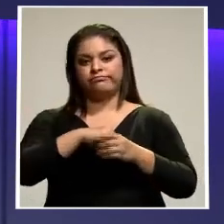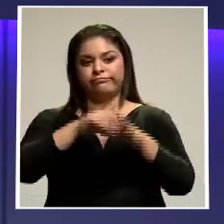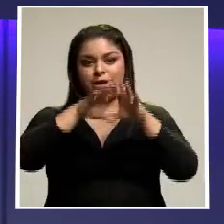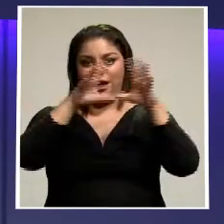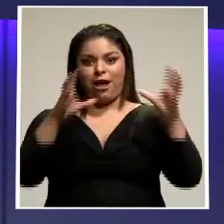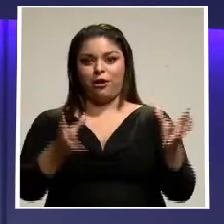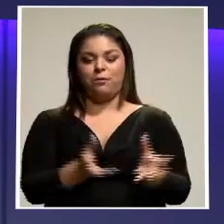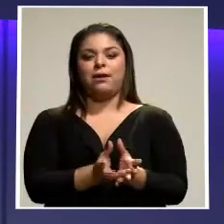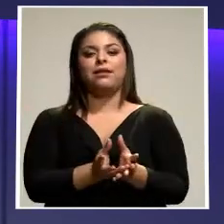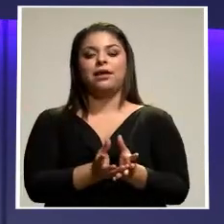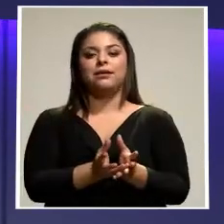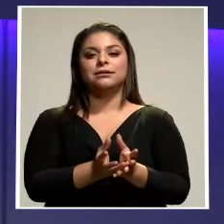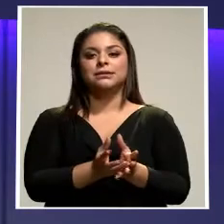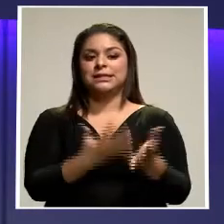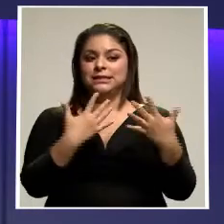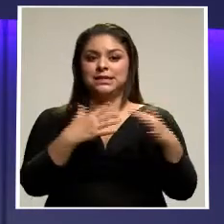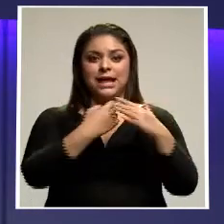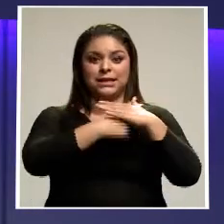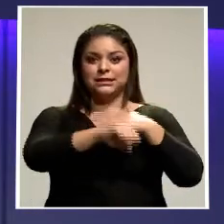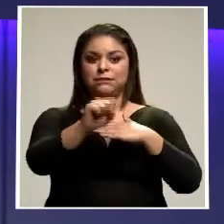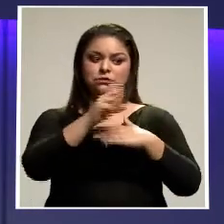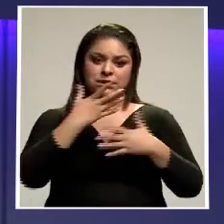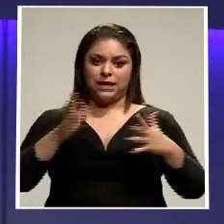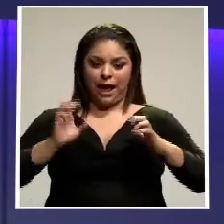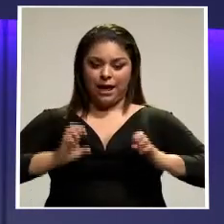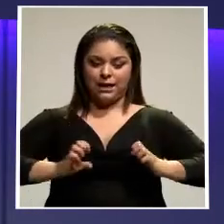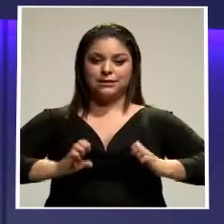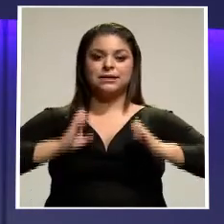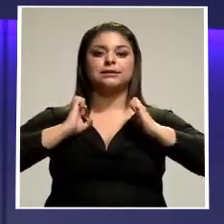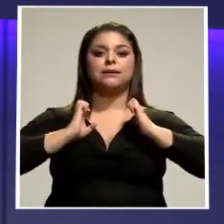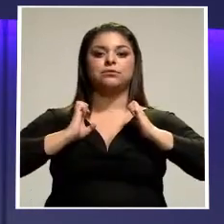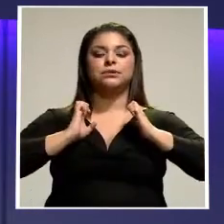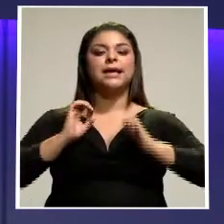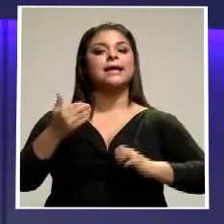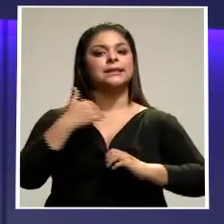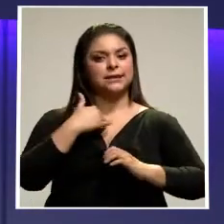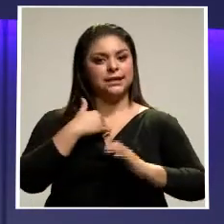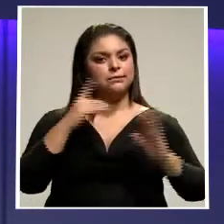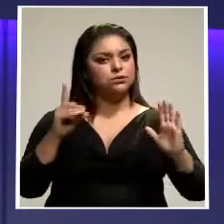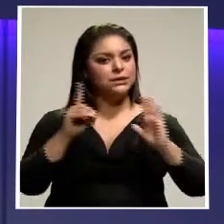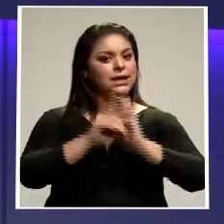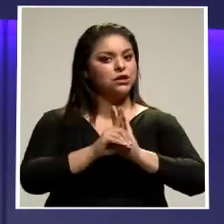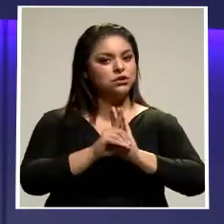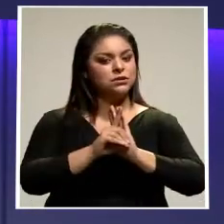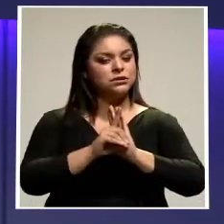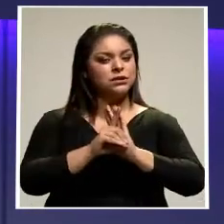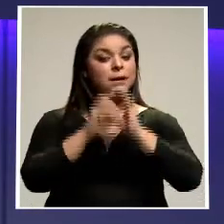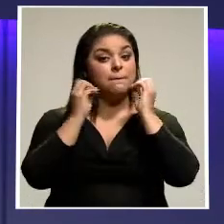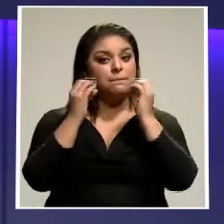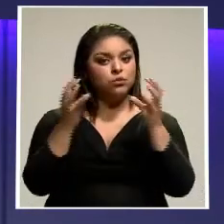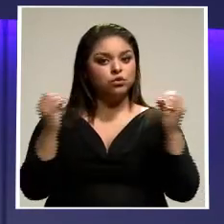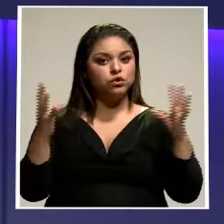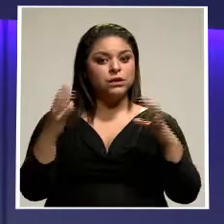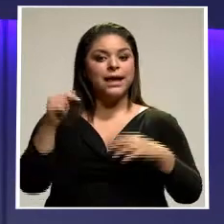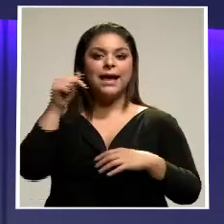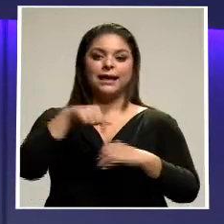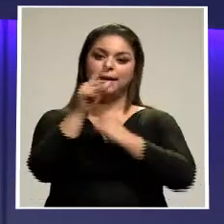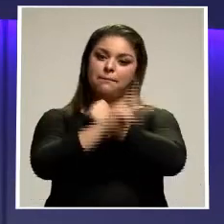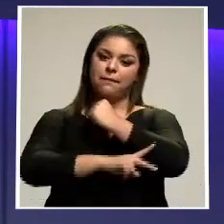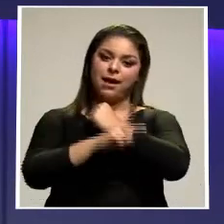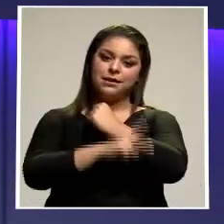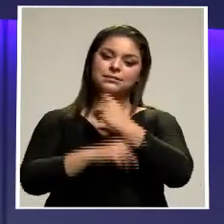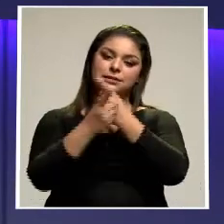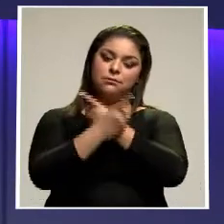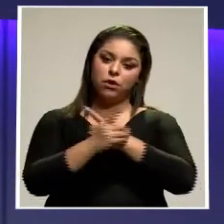por existir, los humanos tenemos derechos que muchos y muchas, por haber nacido en un país democrático,